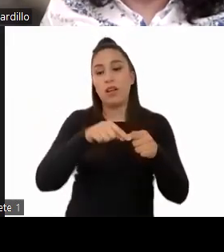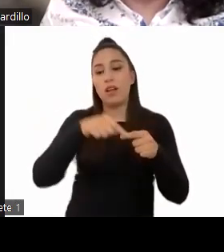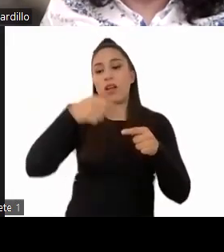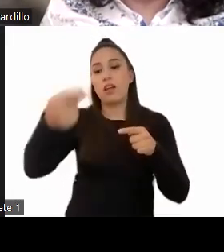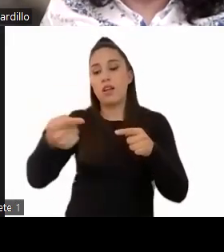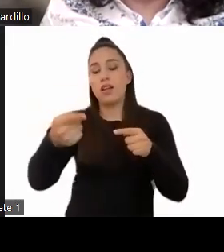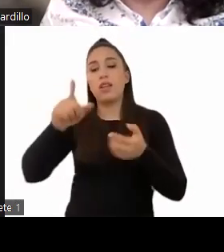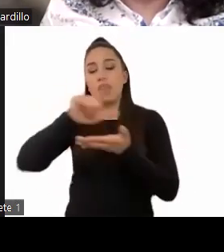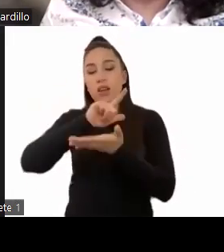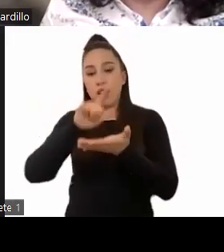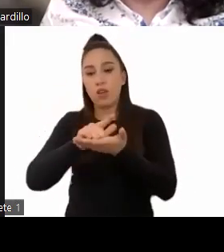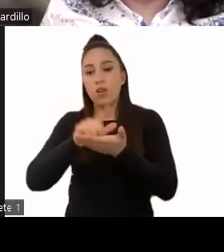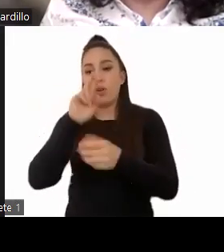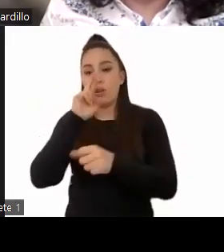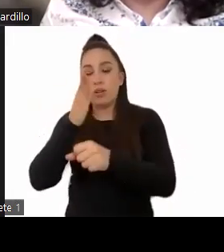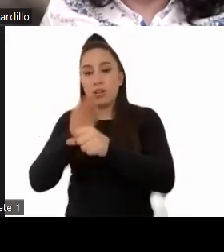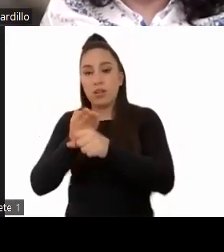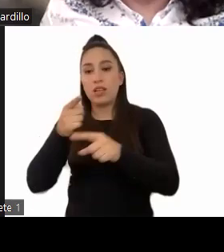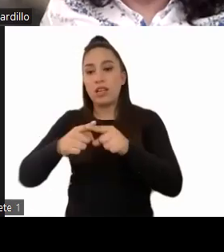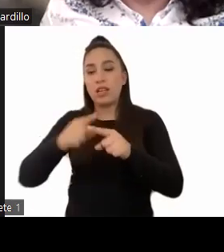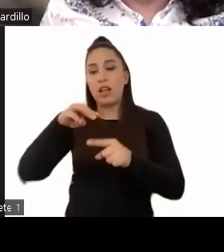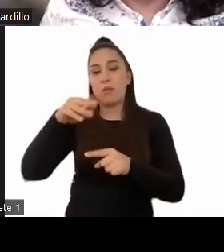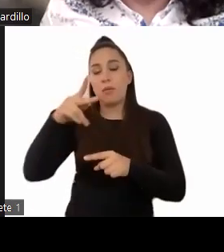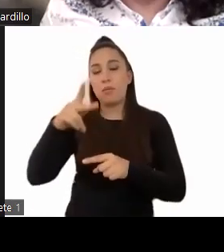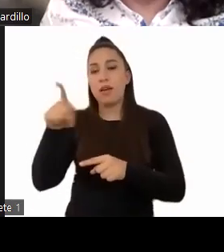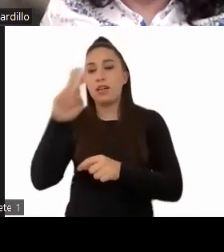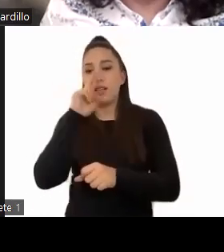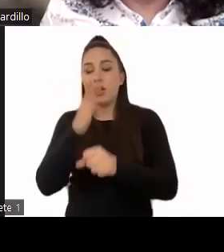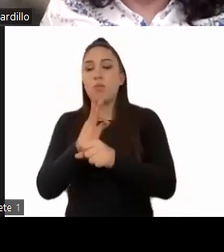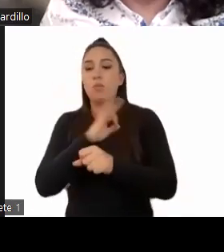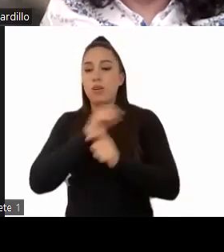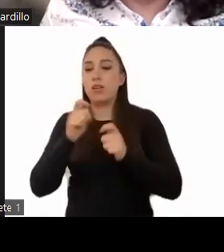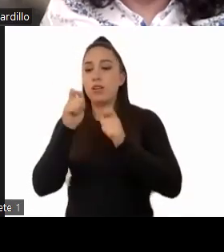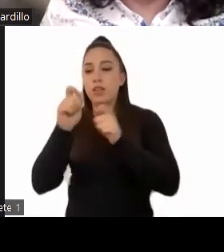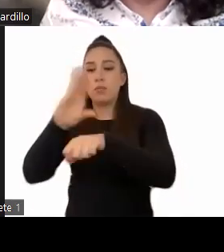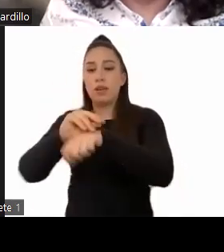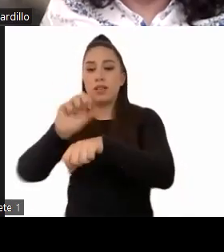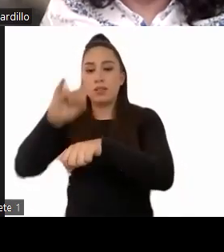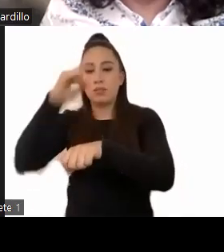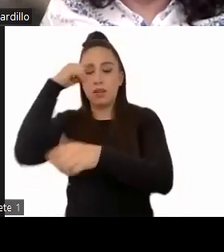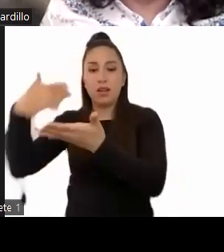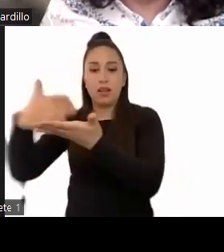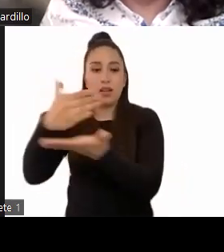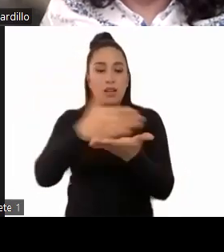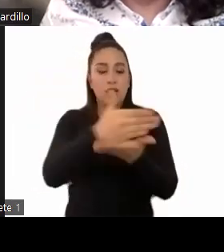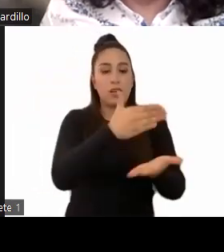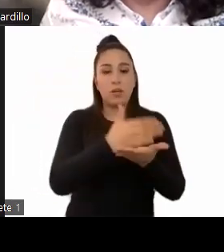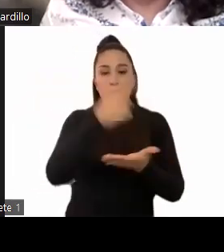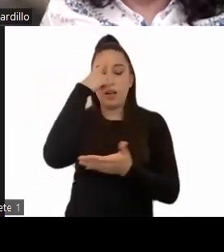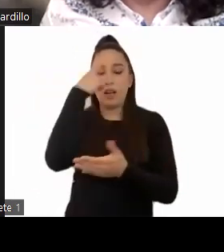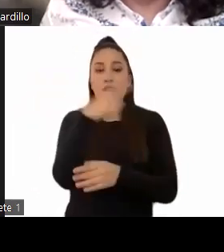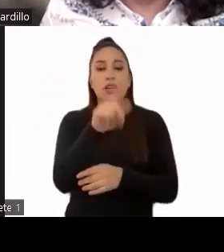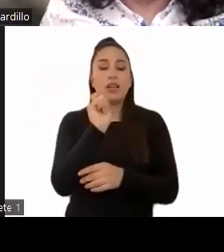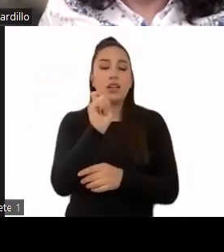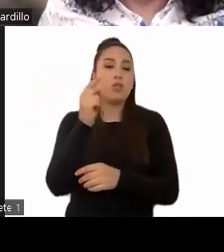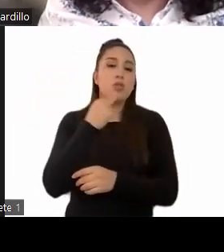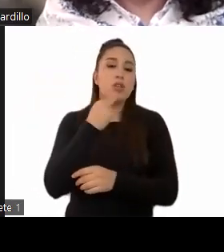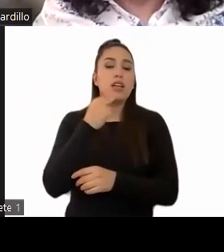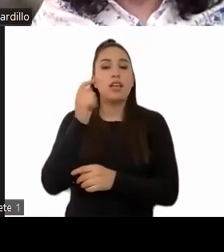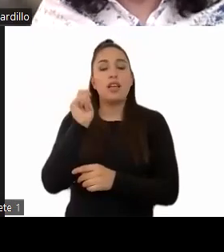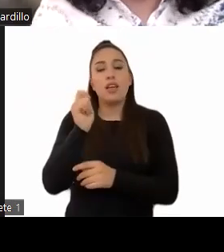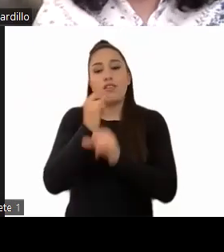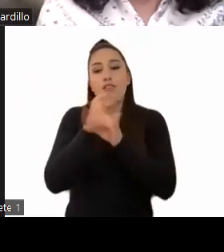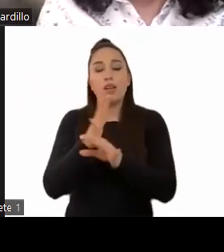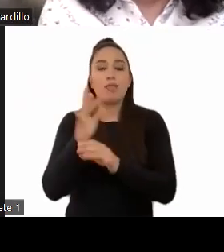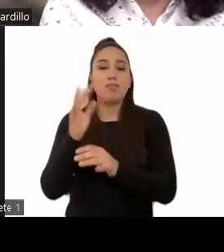ley o del titular del Ministerio Público, podrá autorizar la intervención de cualquier comunicación privada. En fin,